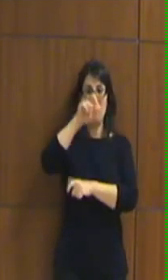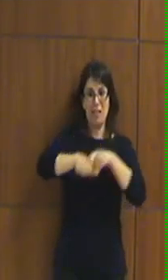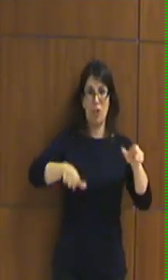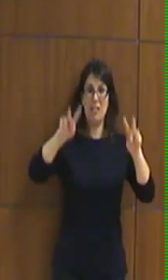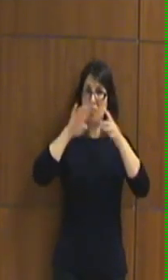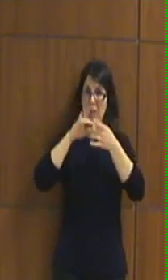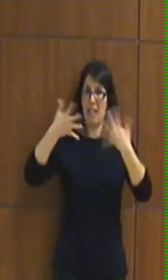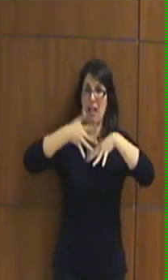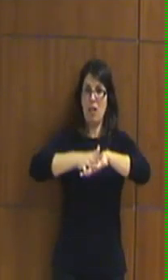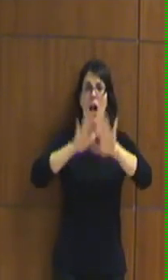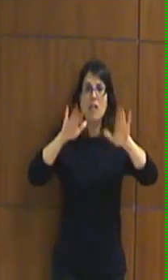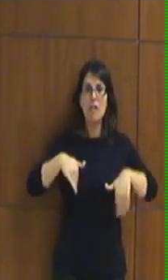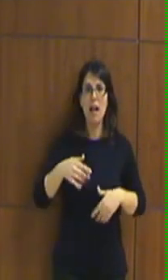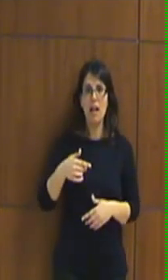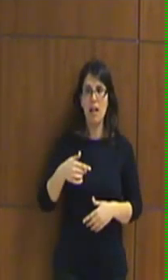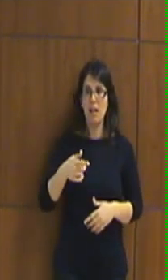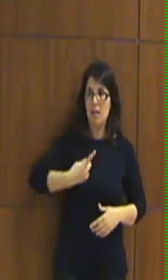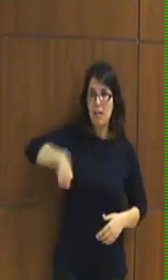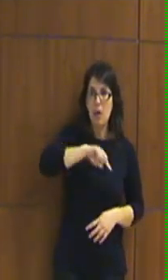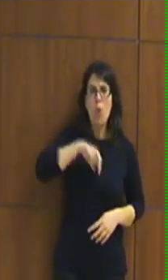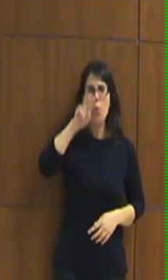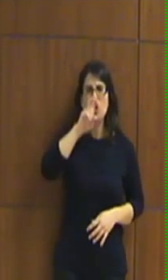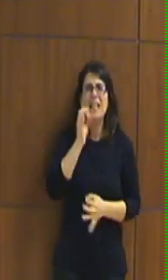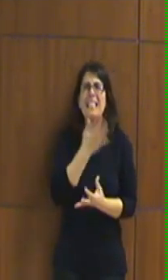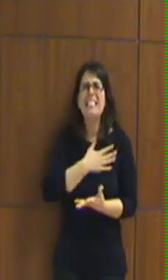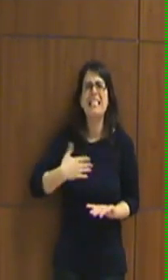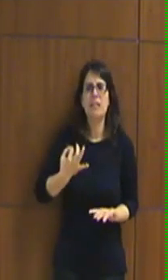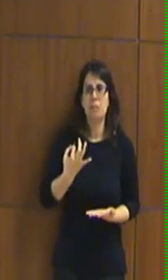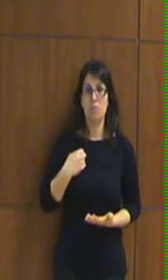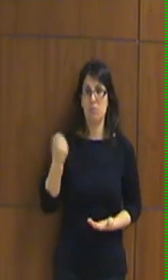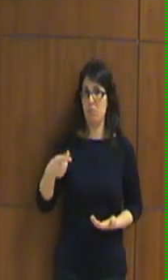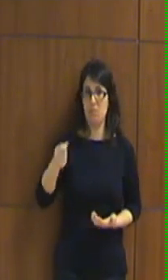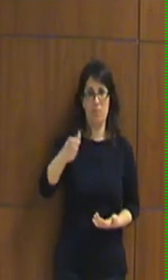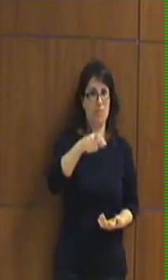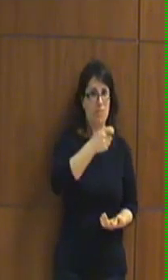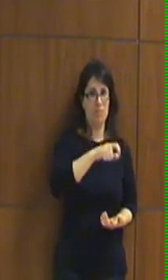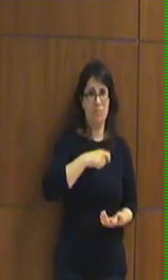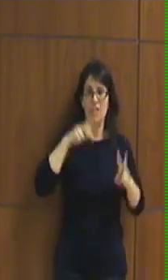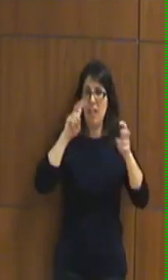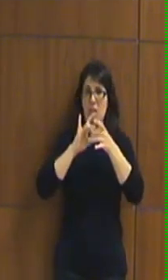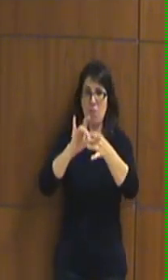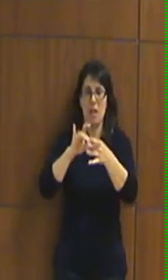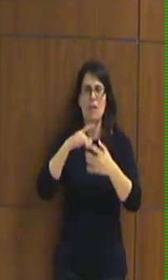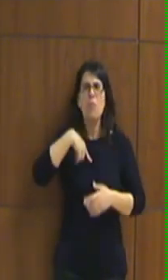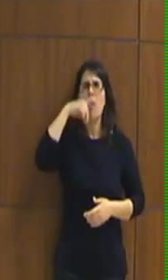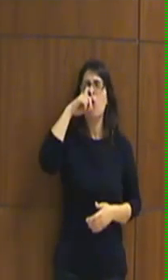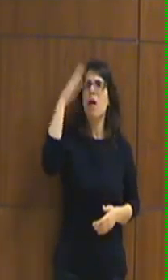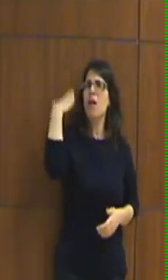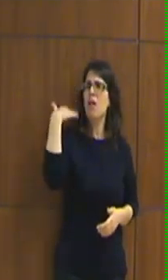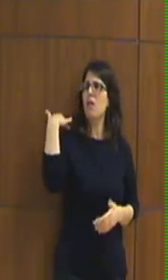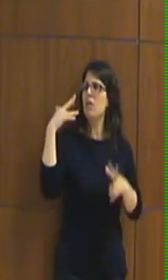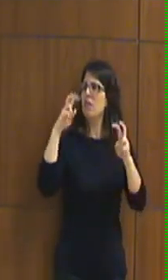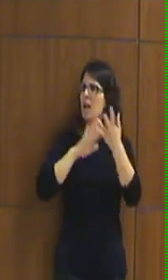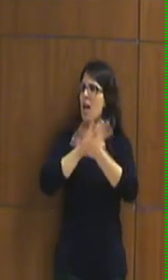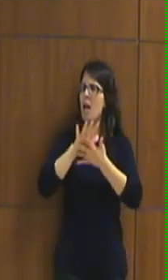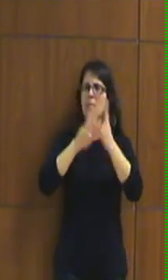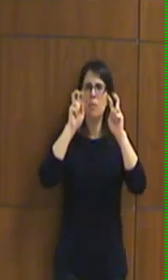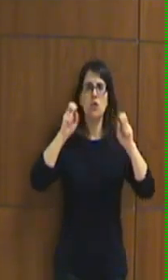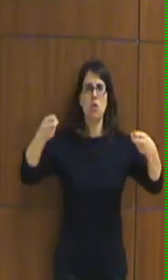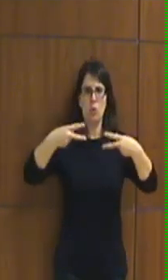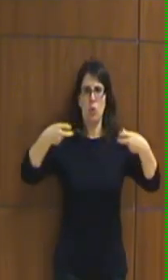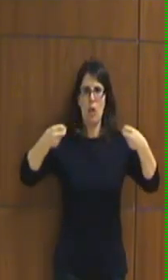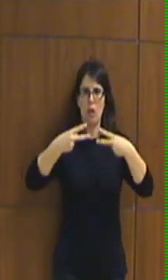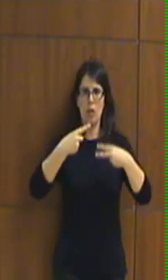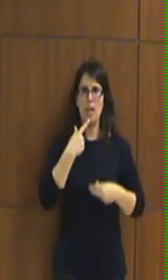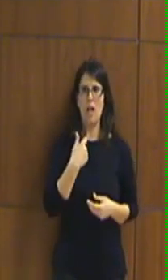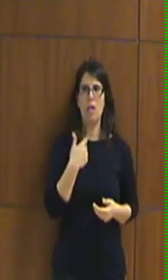final todas buscamos cosas muy parecidas, ¿no? Y recuerdo en otro sitio donde se comentaba sobre el tema de la subtitulación, dices, hombre,